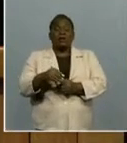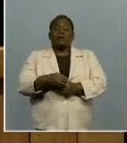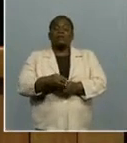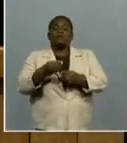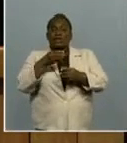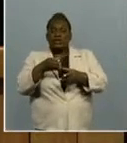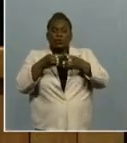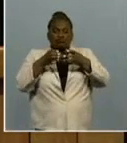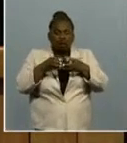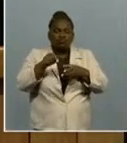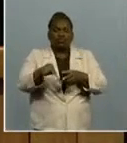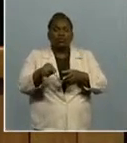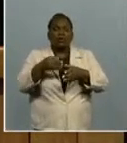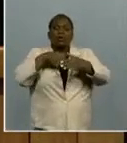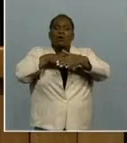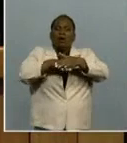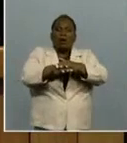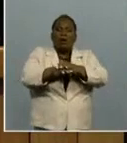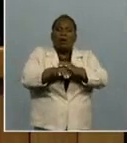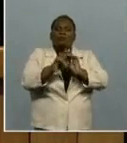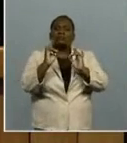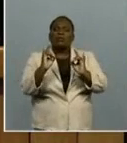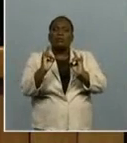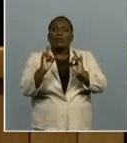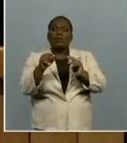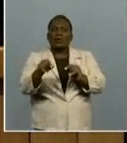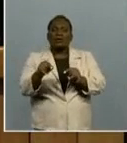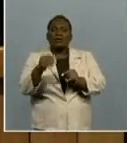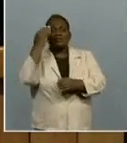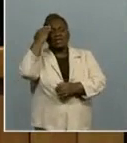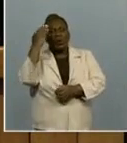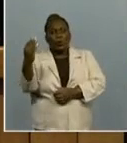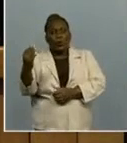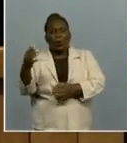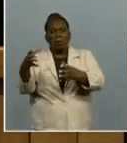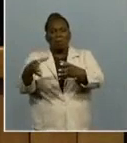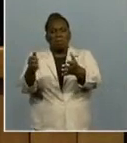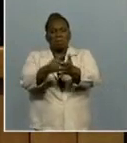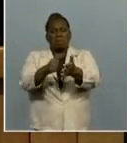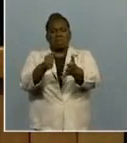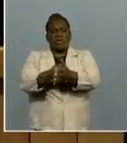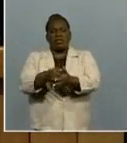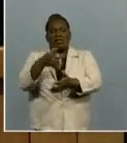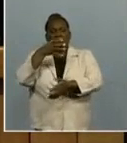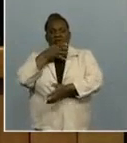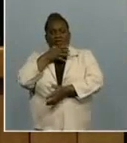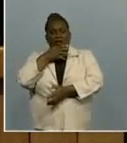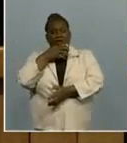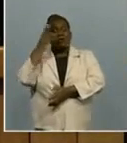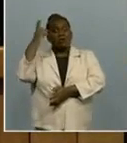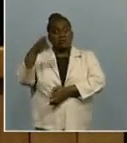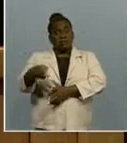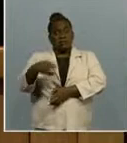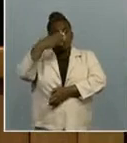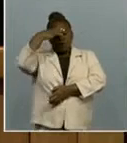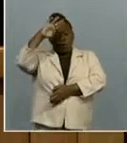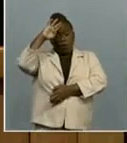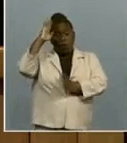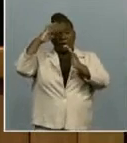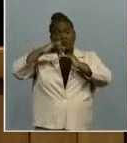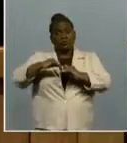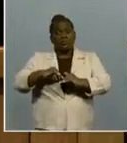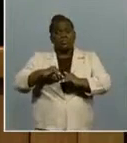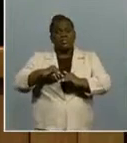de visma y saludó militarmente la piedra con el nombre de fidel y dirigió al país sin descanso con